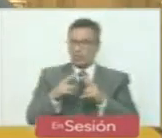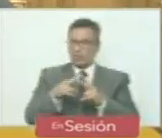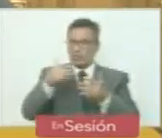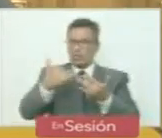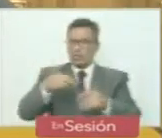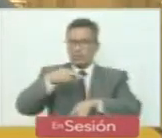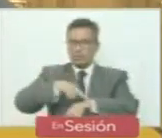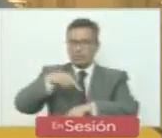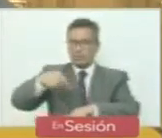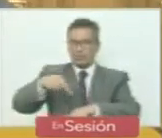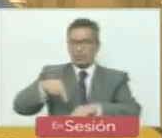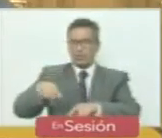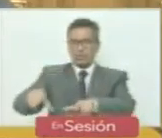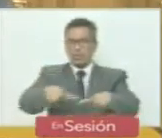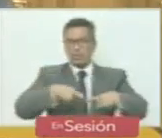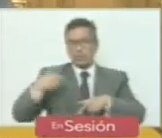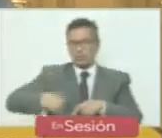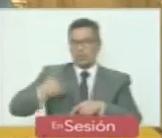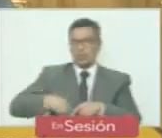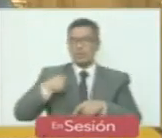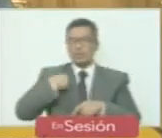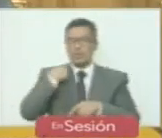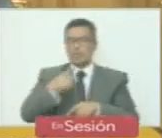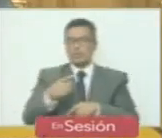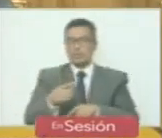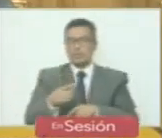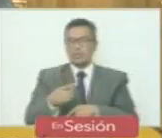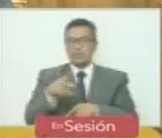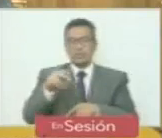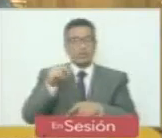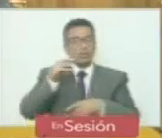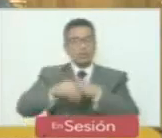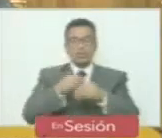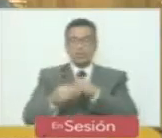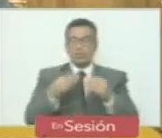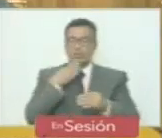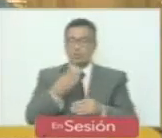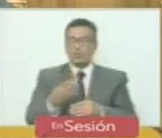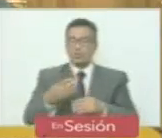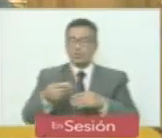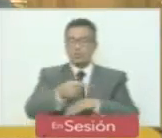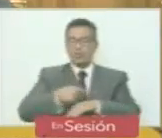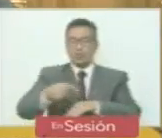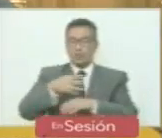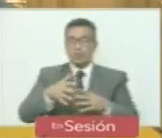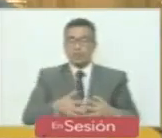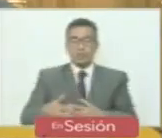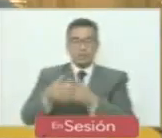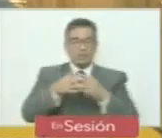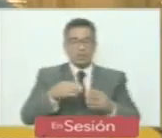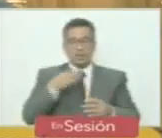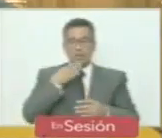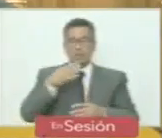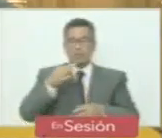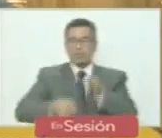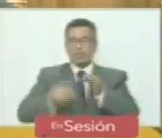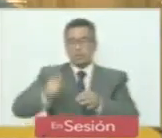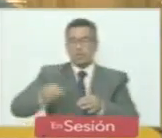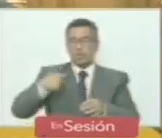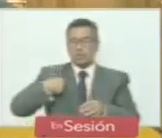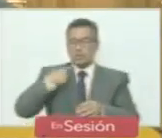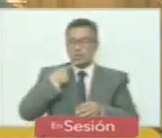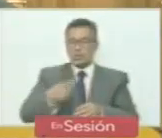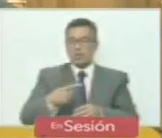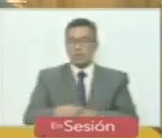vigente en territorio argentino. En consecuencia, será inaplicable incluso la solicitud del gobierno norteamericano, y así exigimos que la justicia argentina se